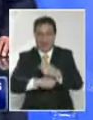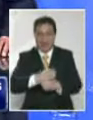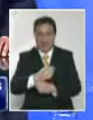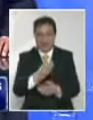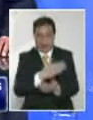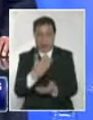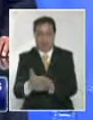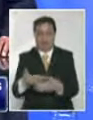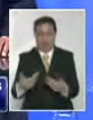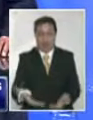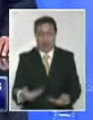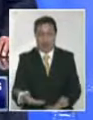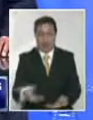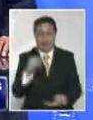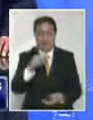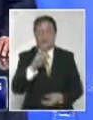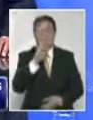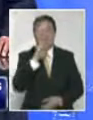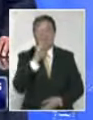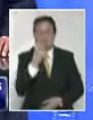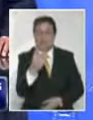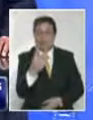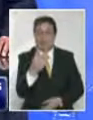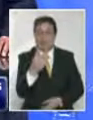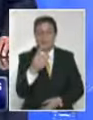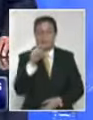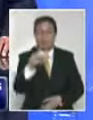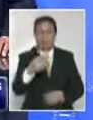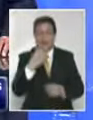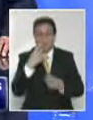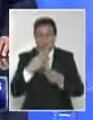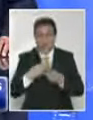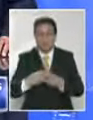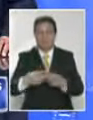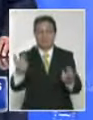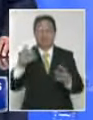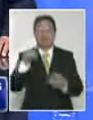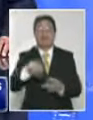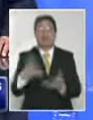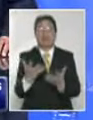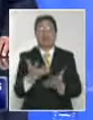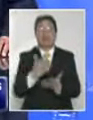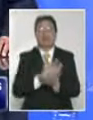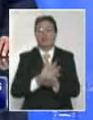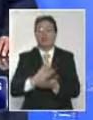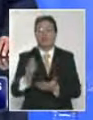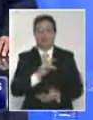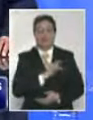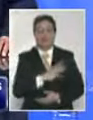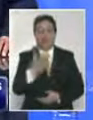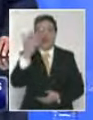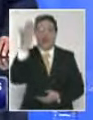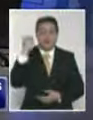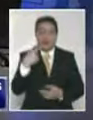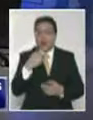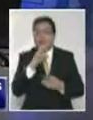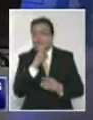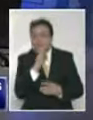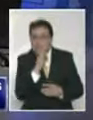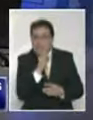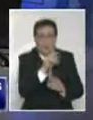ahora es que la televisión empezó a contar lo que pasó en este país. Antes todo el mundo lo sabía en sordina o por la